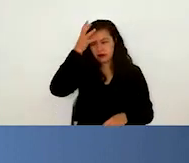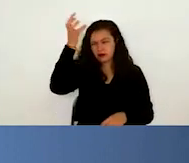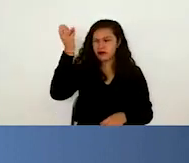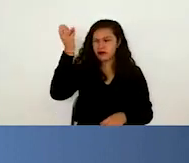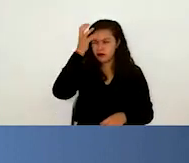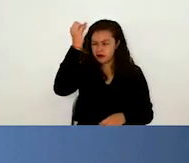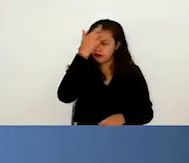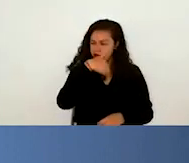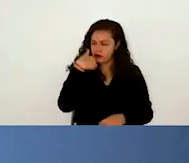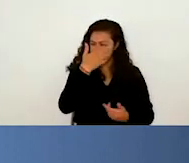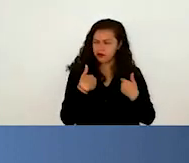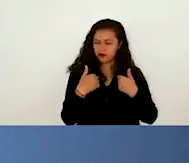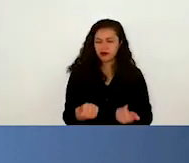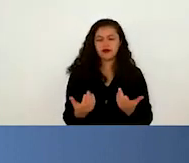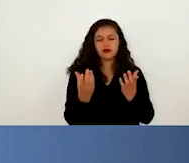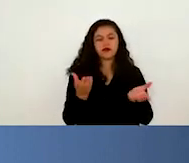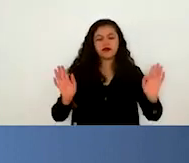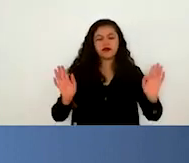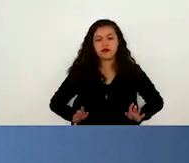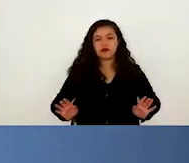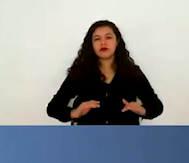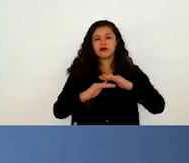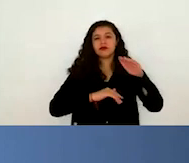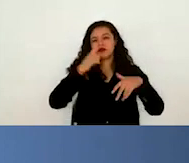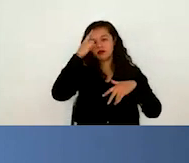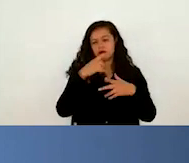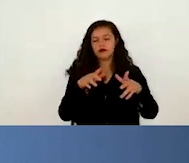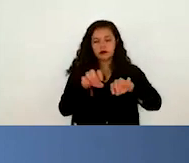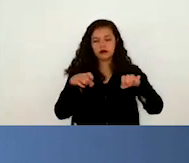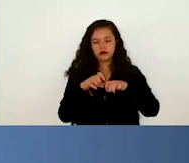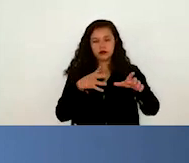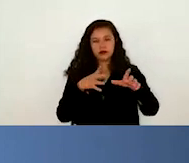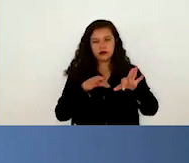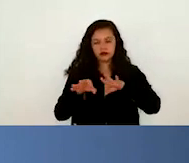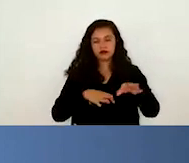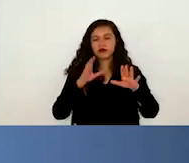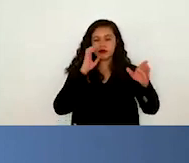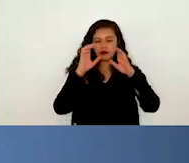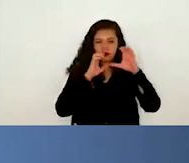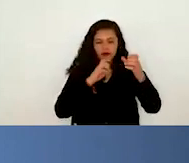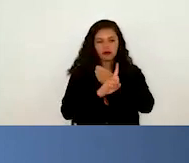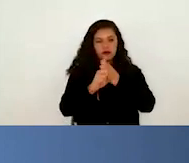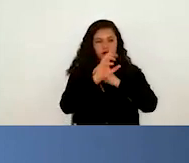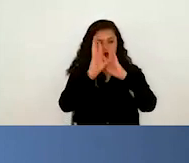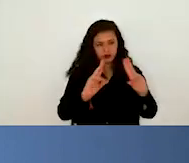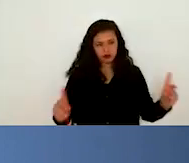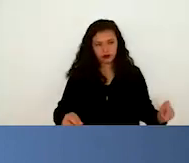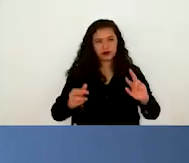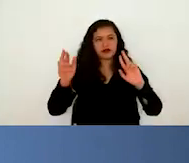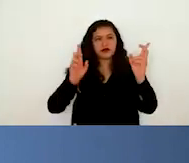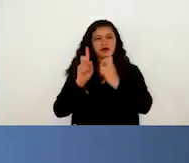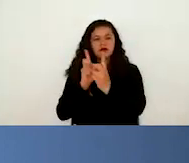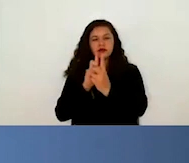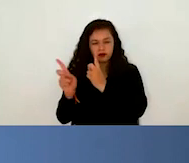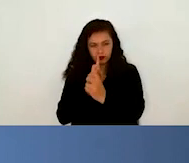características básicas del trabajo en equipo como son comunicación resolución de conflictos relaciones interpersonales